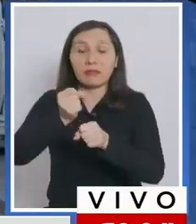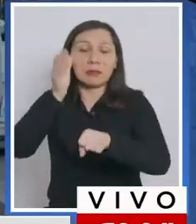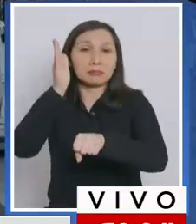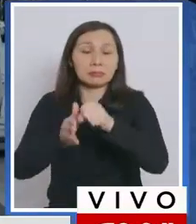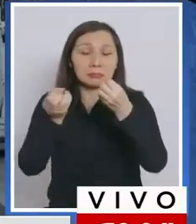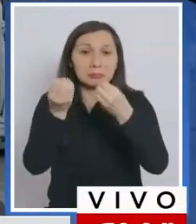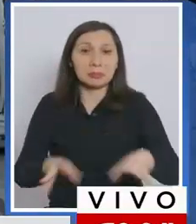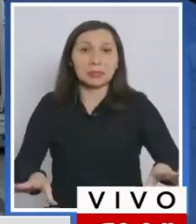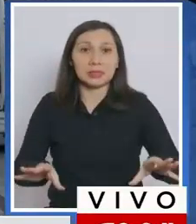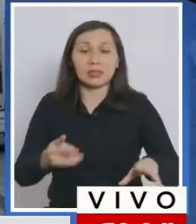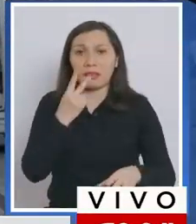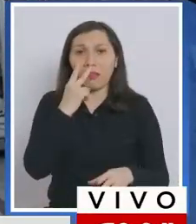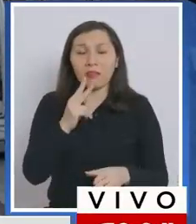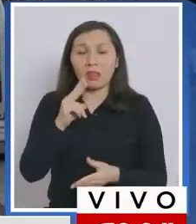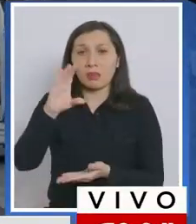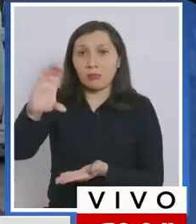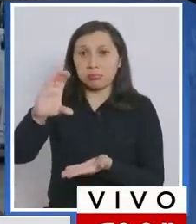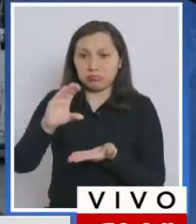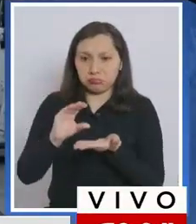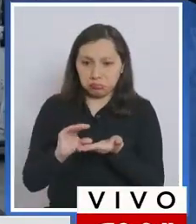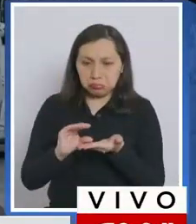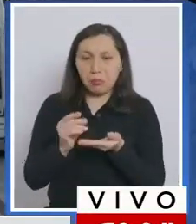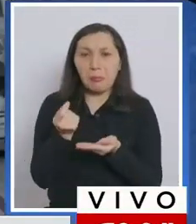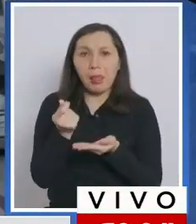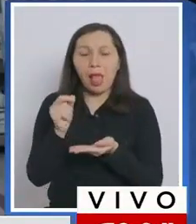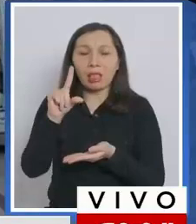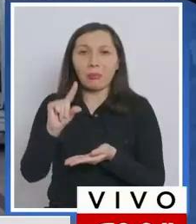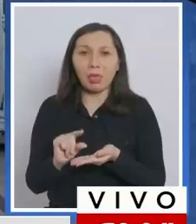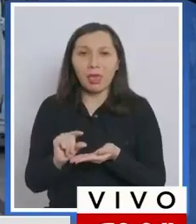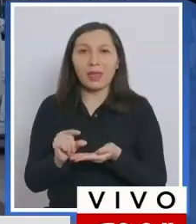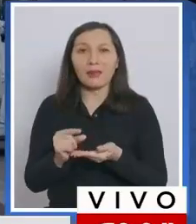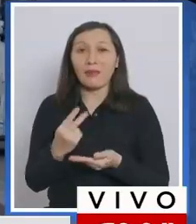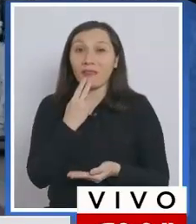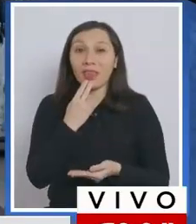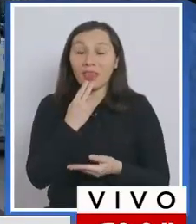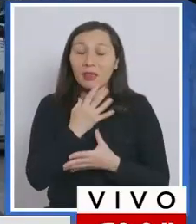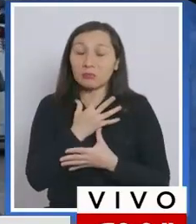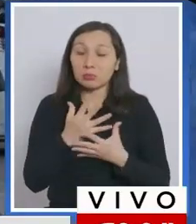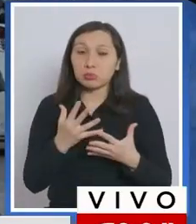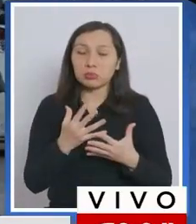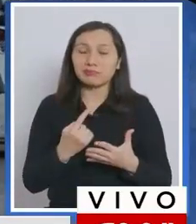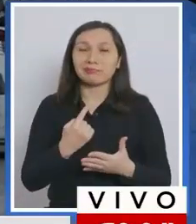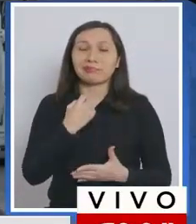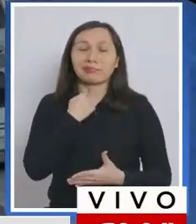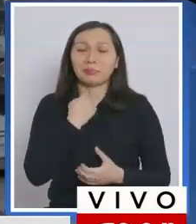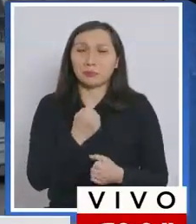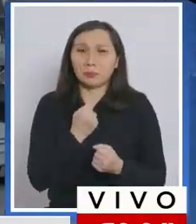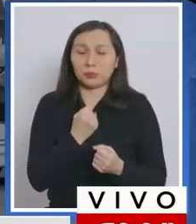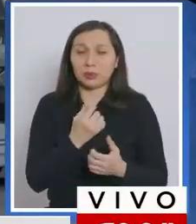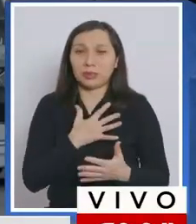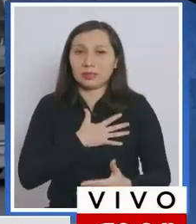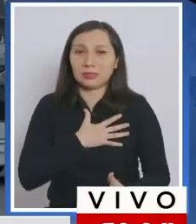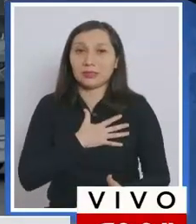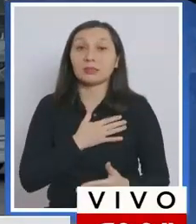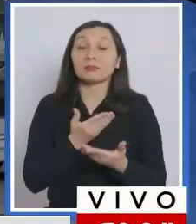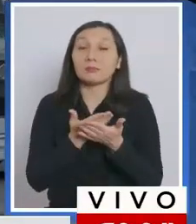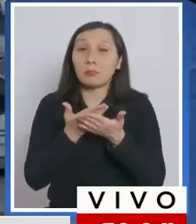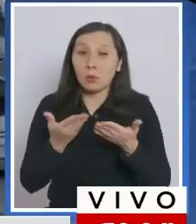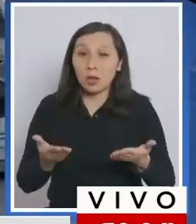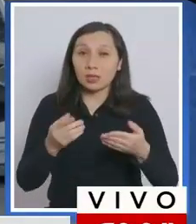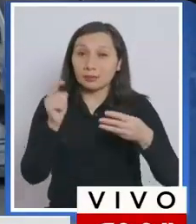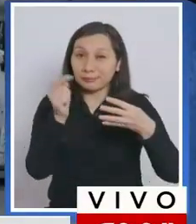han visto reducido sus ingresos y sus vidas han sido profundamente afectadas por estas razones